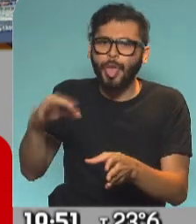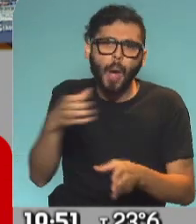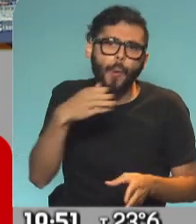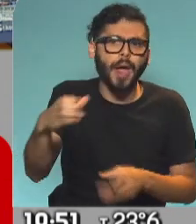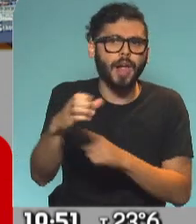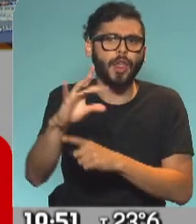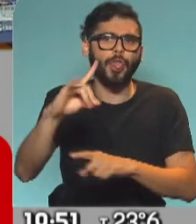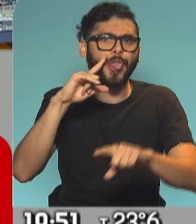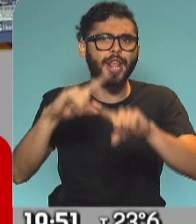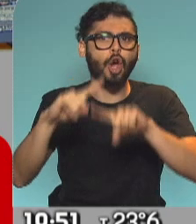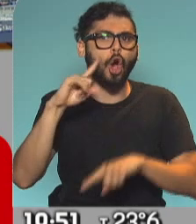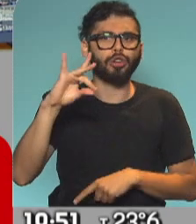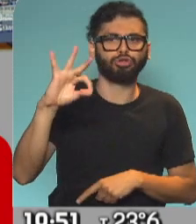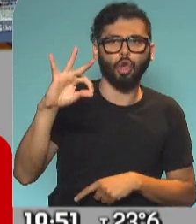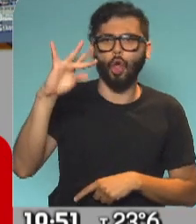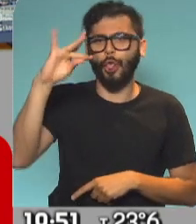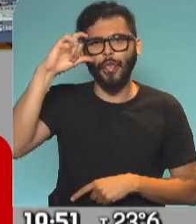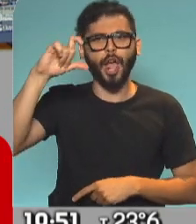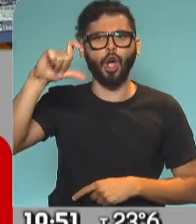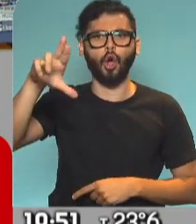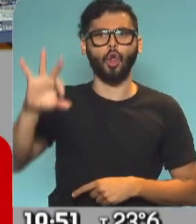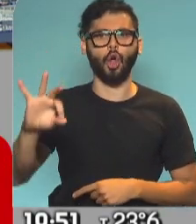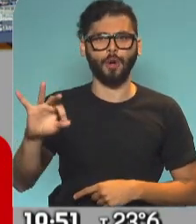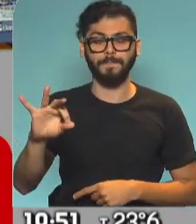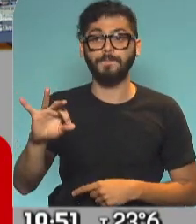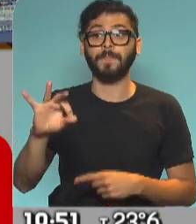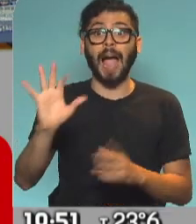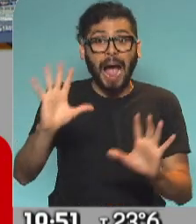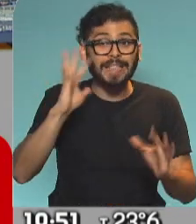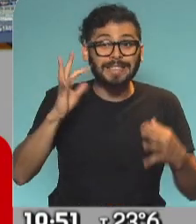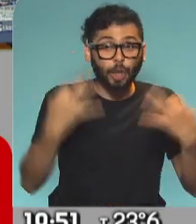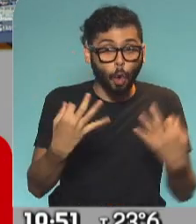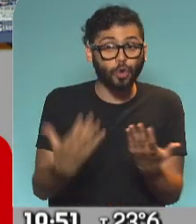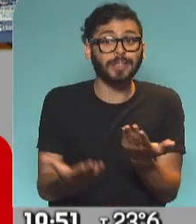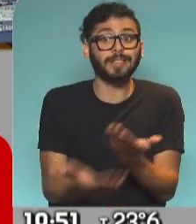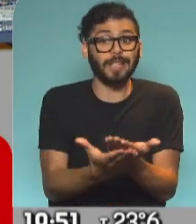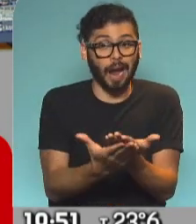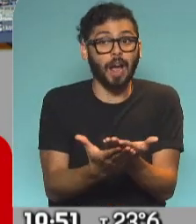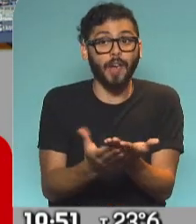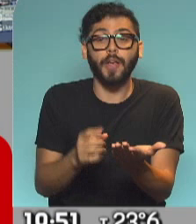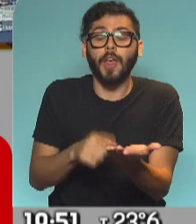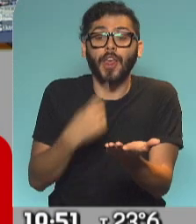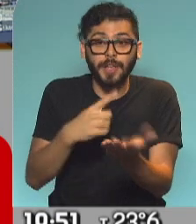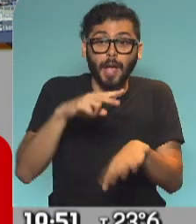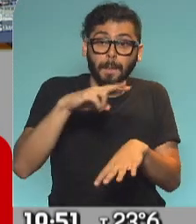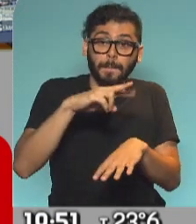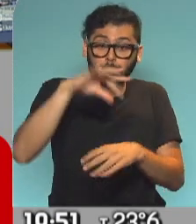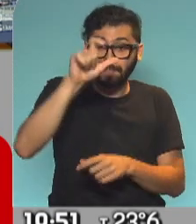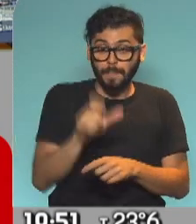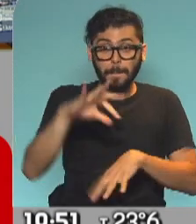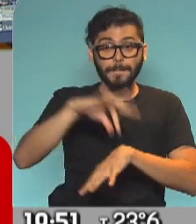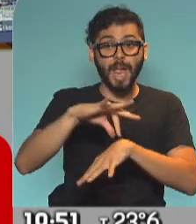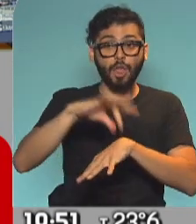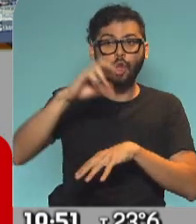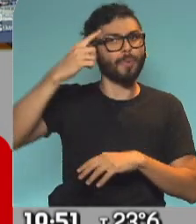con dióxido de cloro. Este es el basamento legal que tiene el fallo, que da por buena la recomendación del